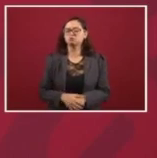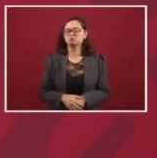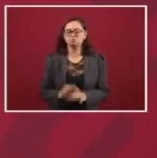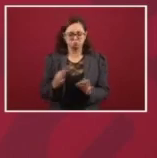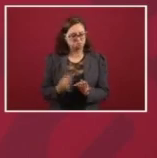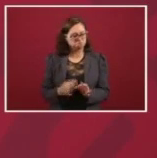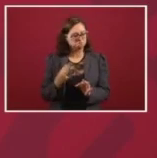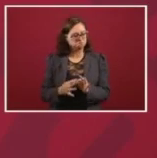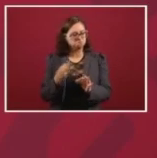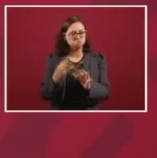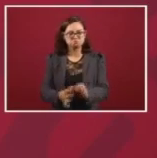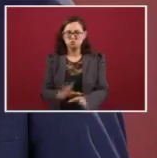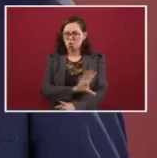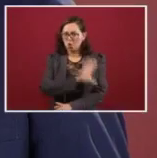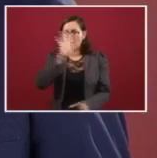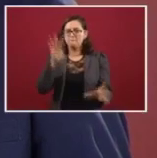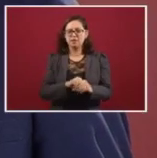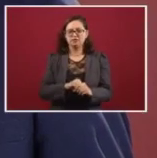a plenitud,